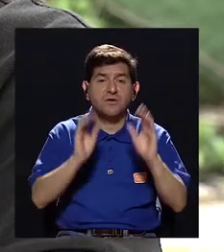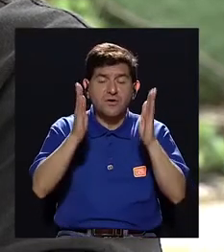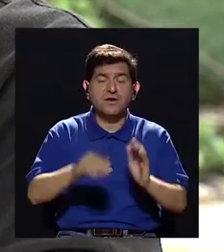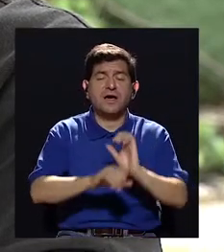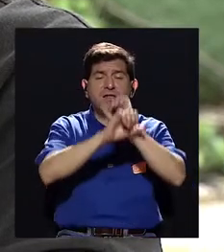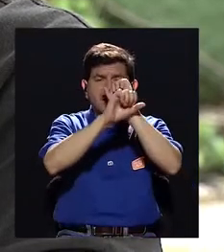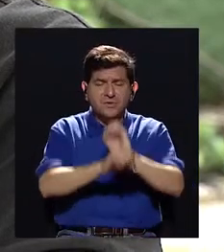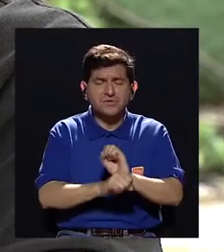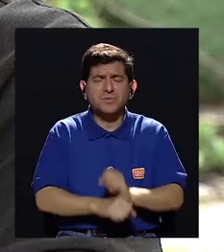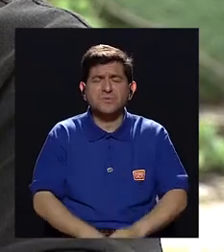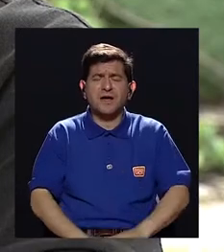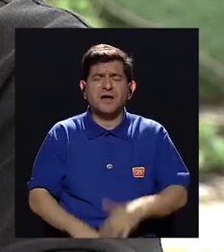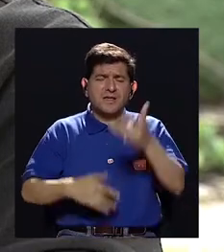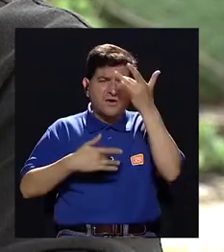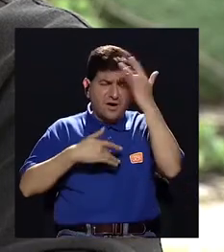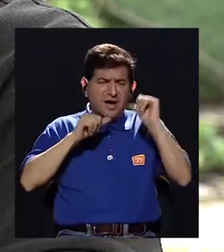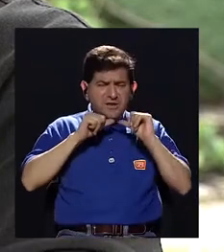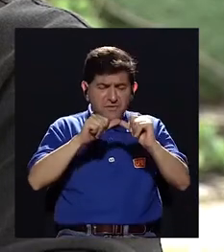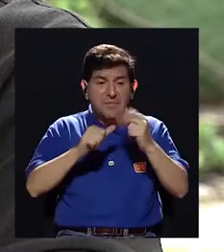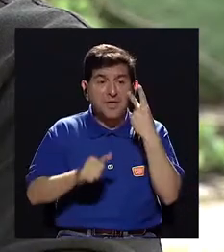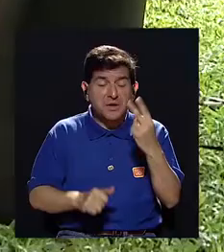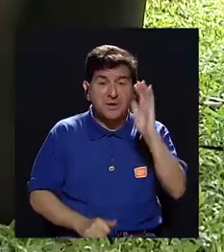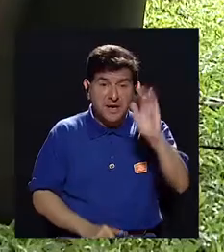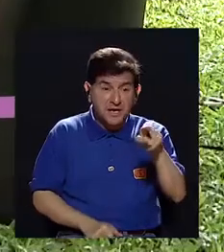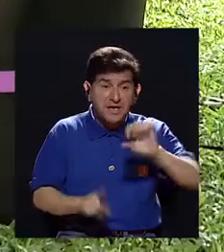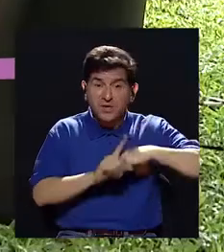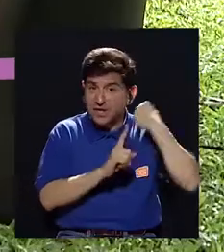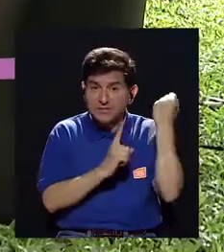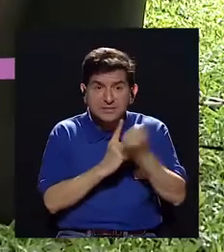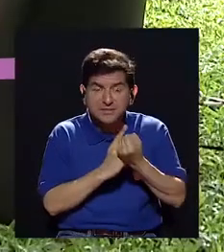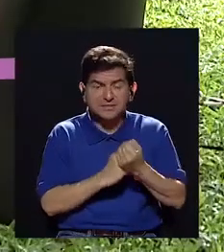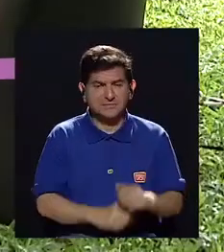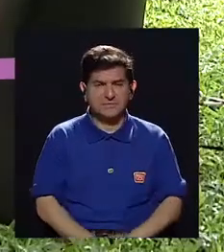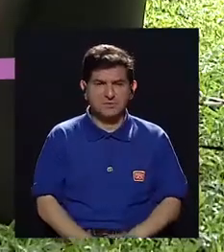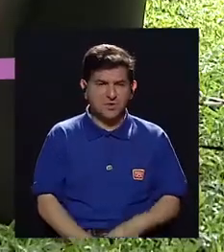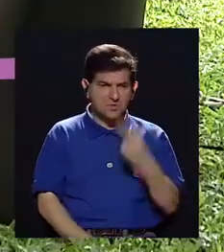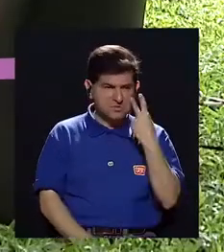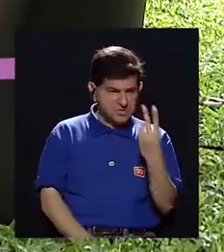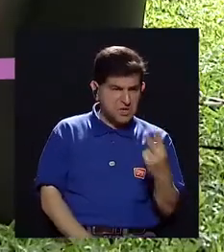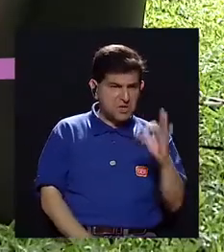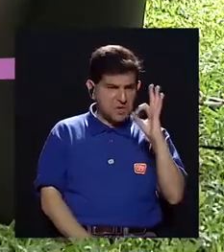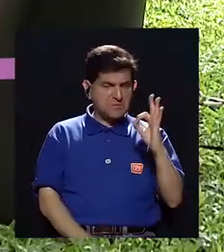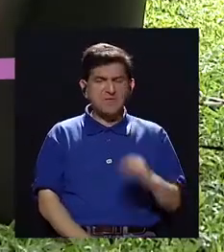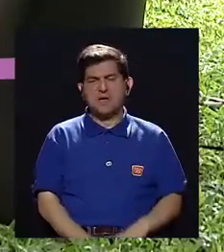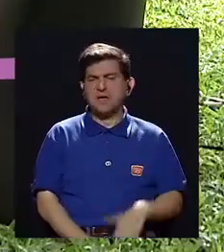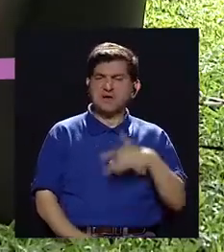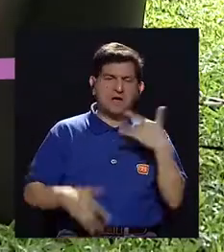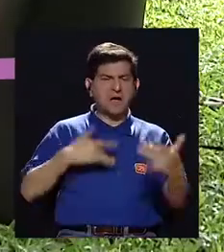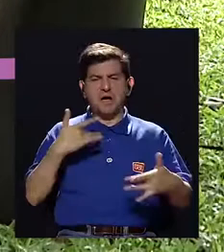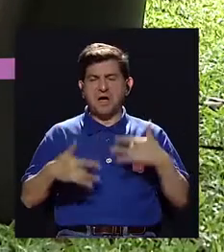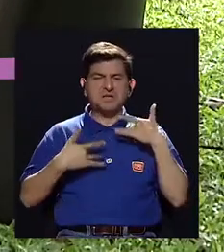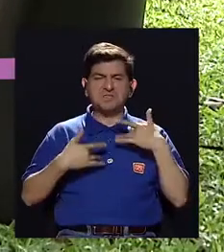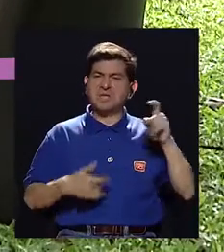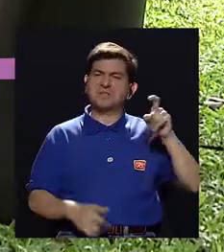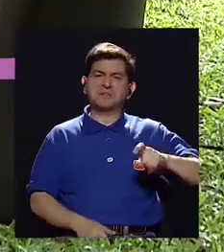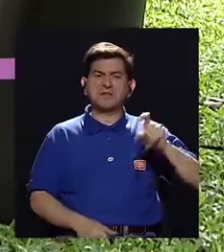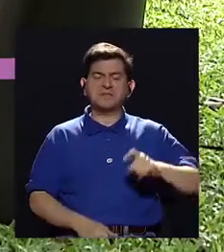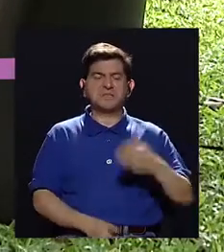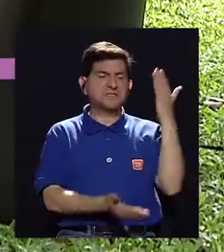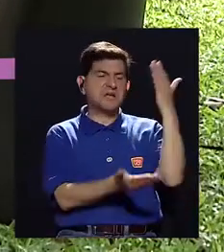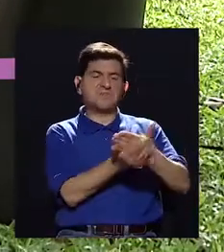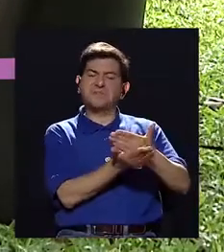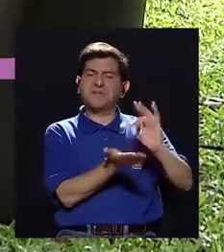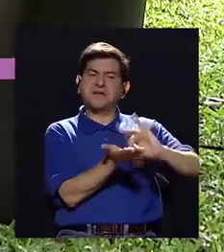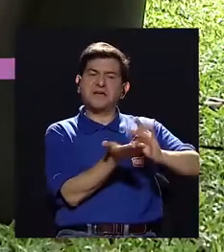está acostumbrado a tener una enfermedad crónica y menos a ver a un niño con una enfermedad crónica. Entonces, apenas lo ven bien, pues se siente la necesidad